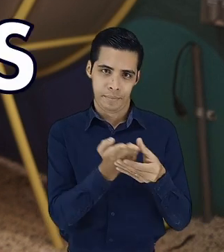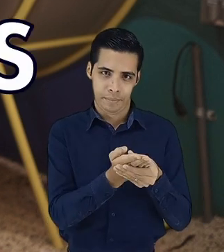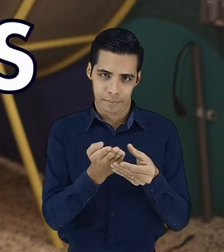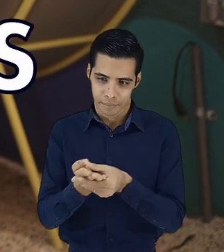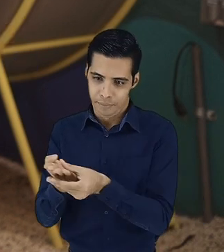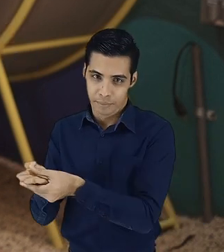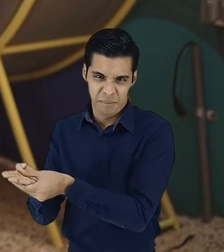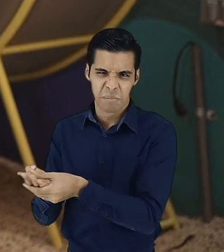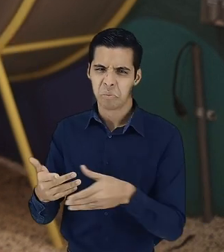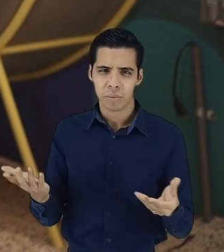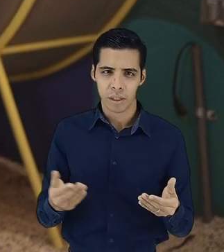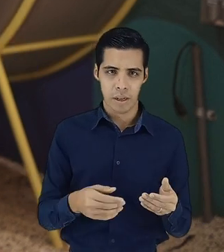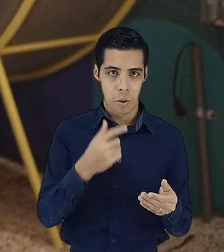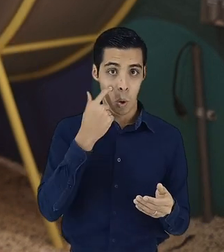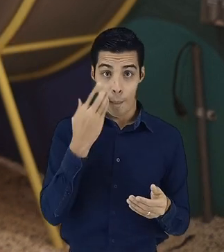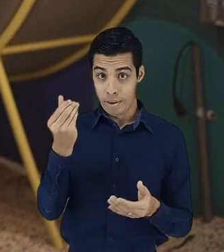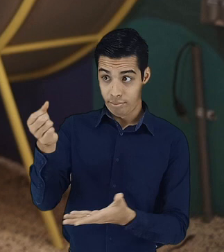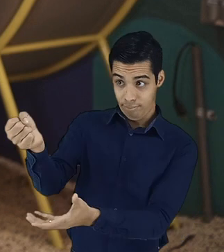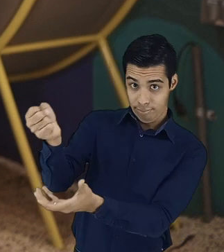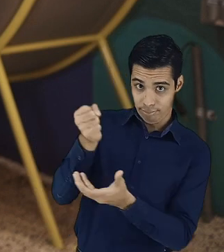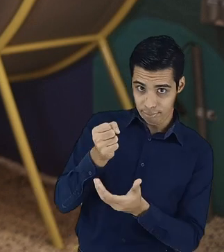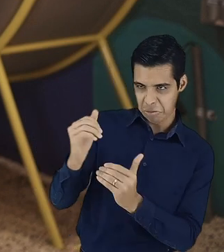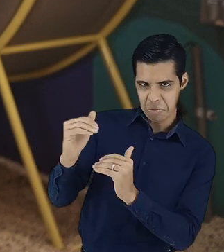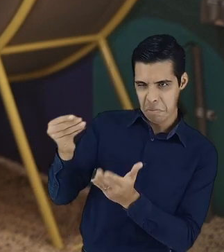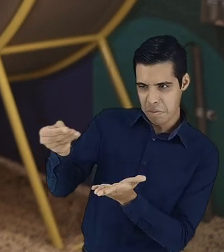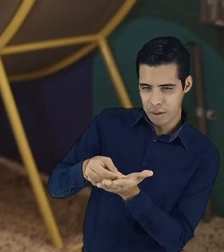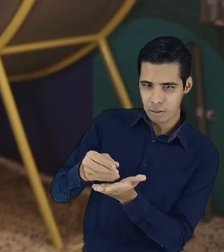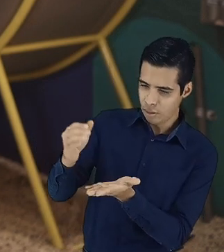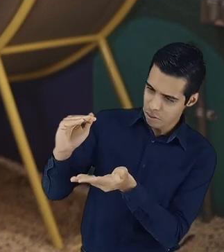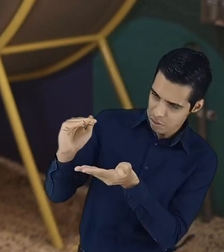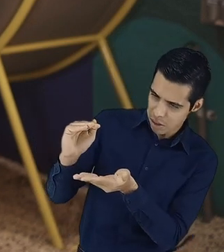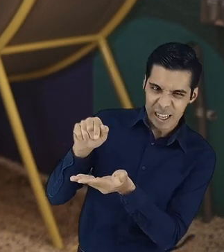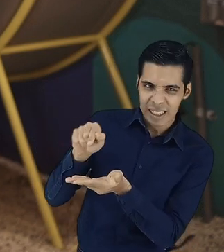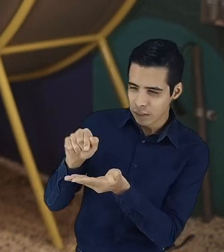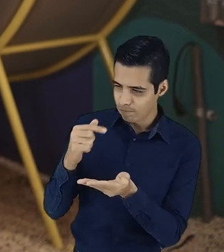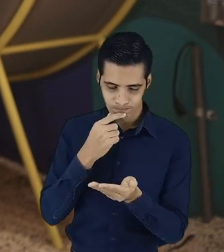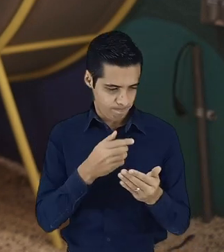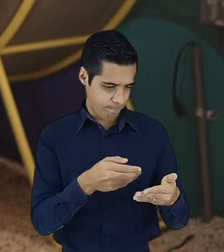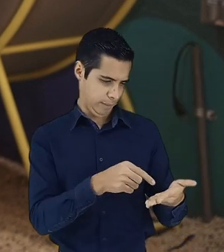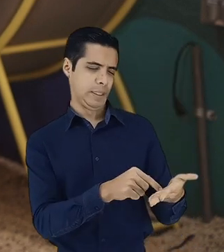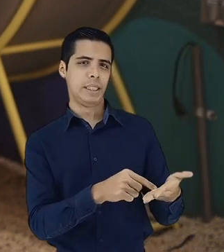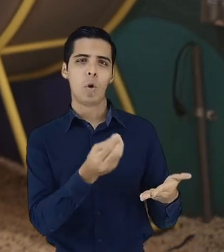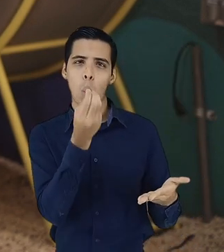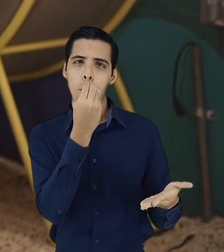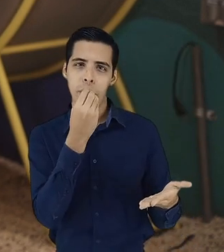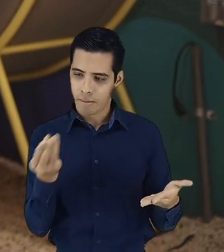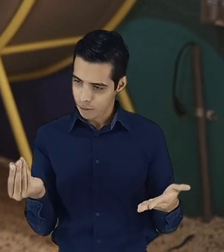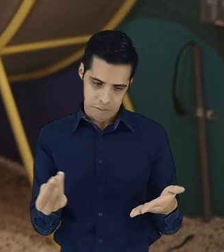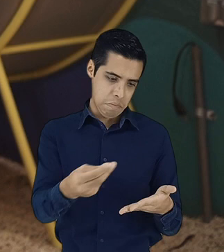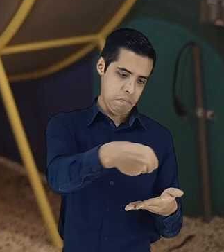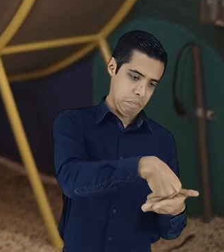en dividir tu ingreso en diferentes sobres y en diferentes categorías. Una categoría puede ser, por ejemplo, alimento,